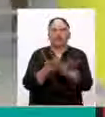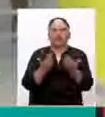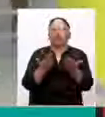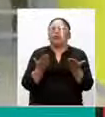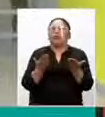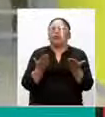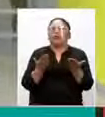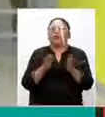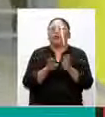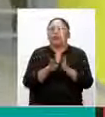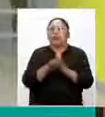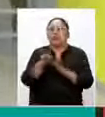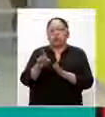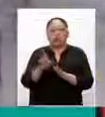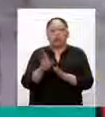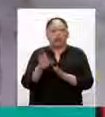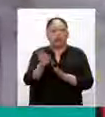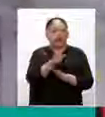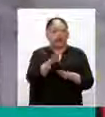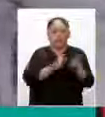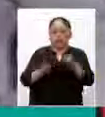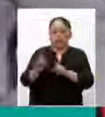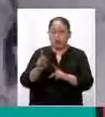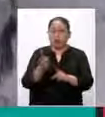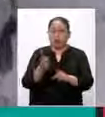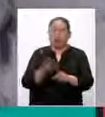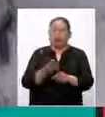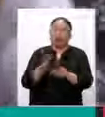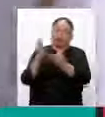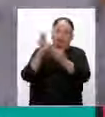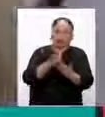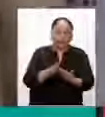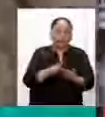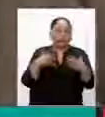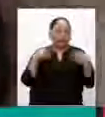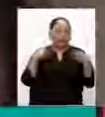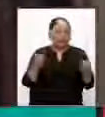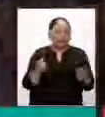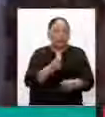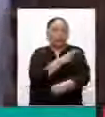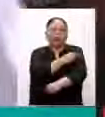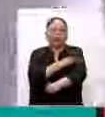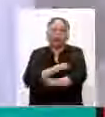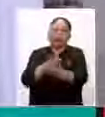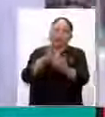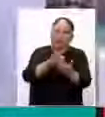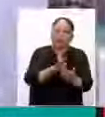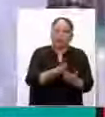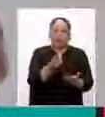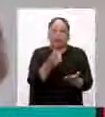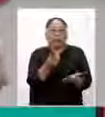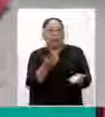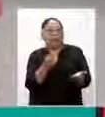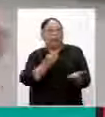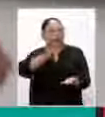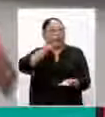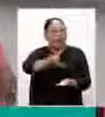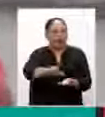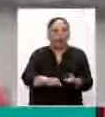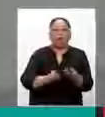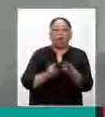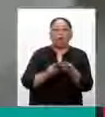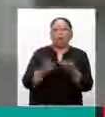necesitamos, usted siente que su derecho a la salud está siendo afectado. Si usted al momento de acudir a un centro de salud no le